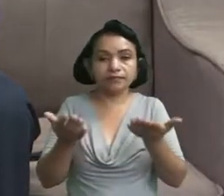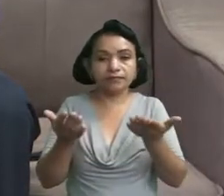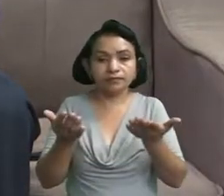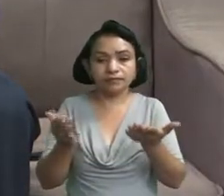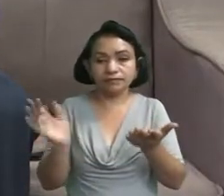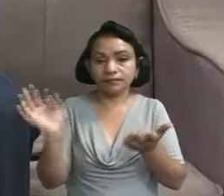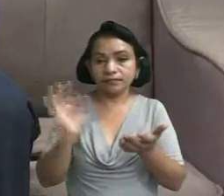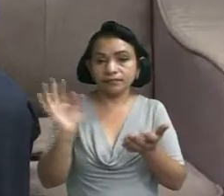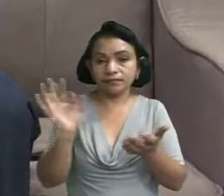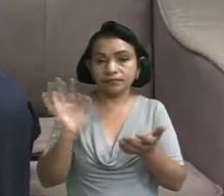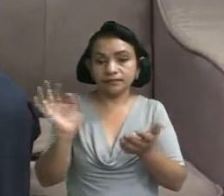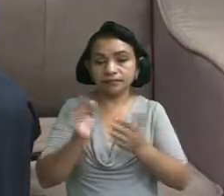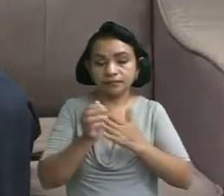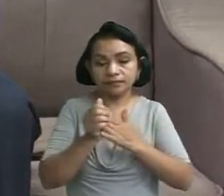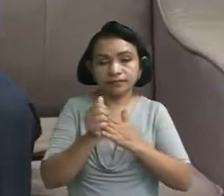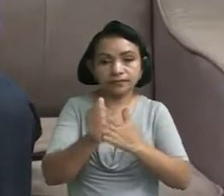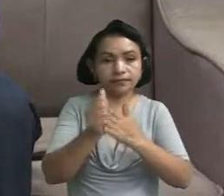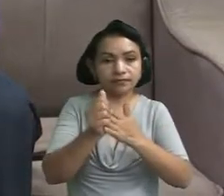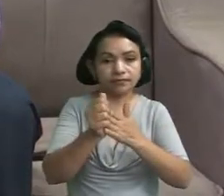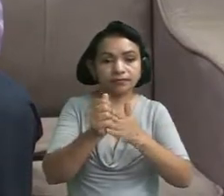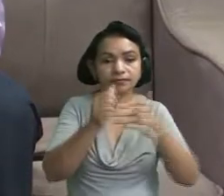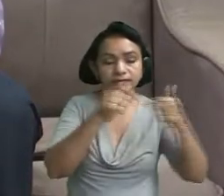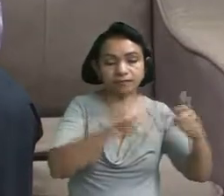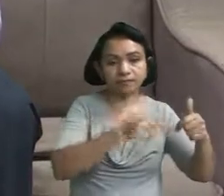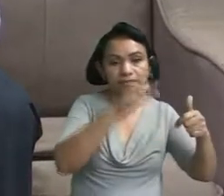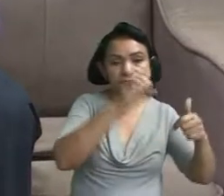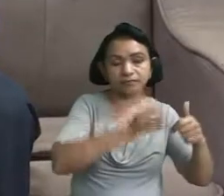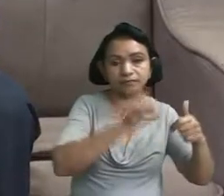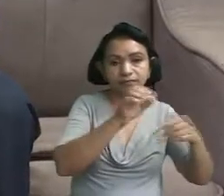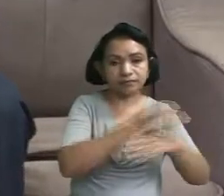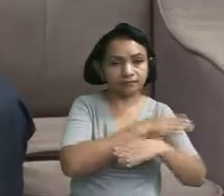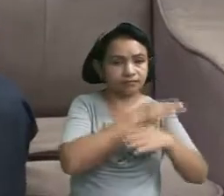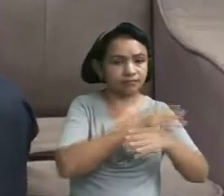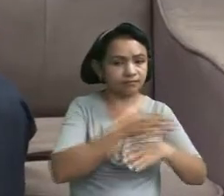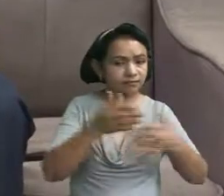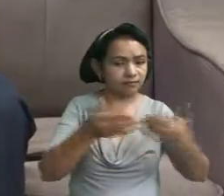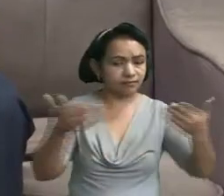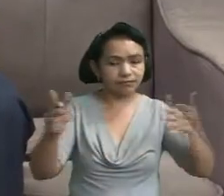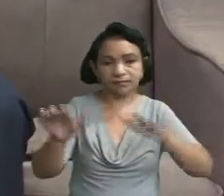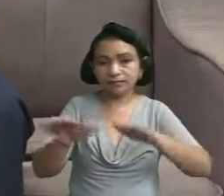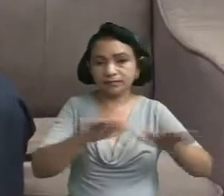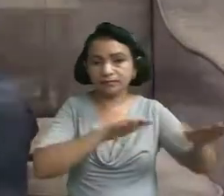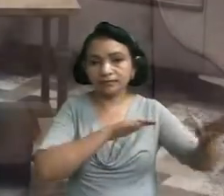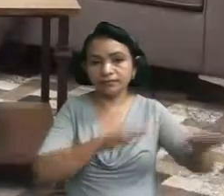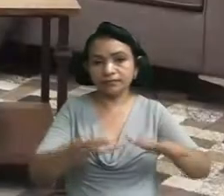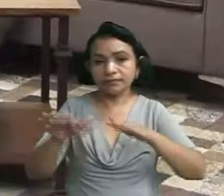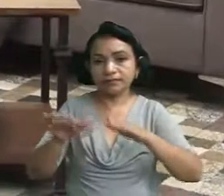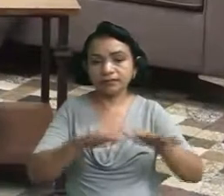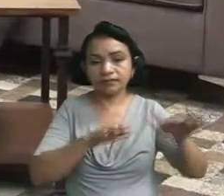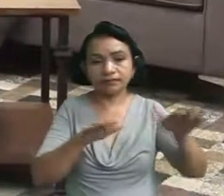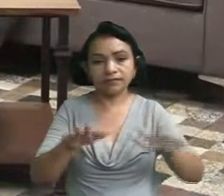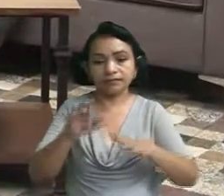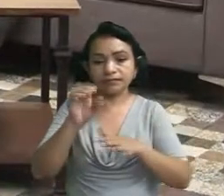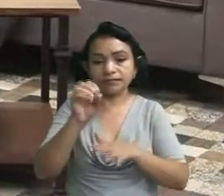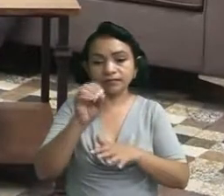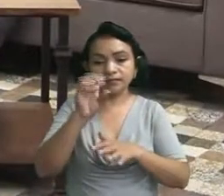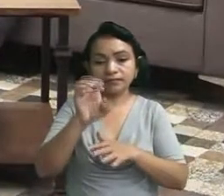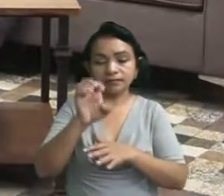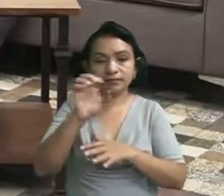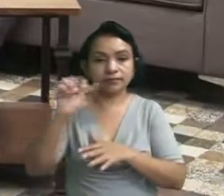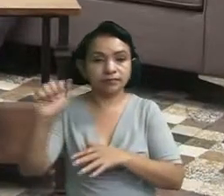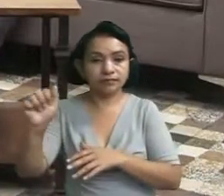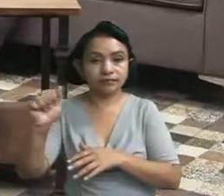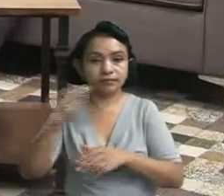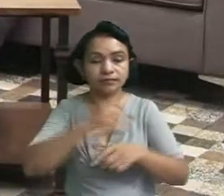una forma de dirección y en la diplomacia totalmente opuesto, y lo hemos visto a veces en los cancilleres de la OEA, es decir, de